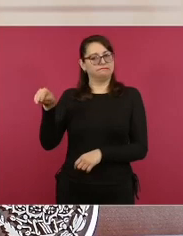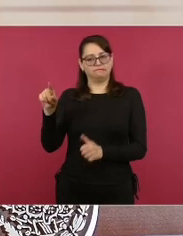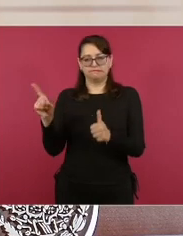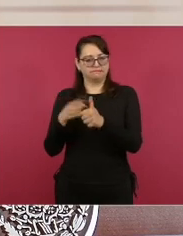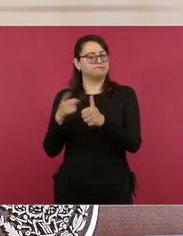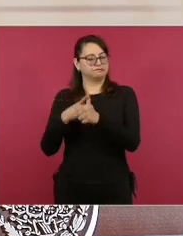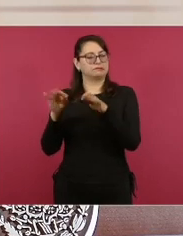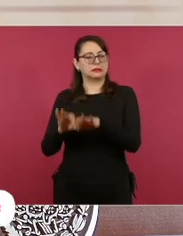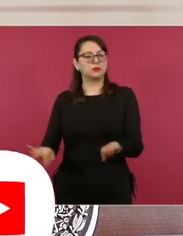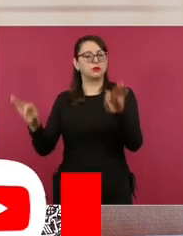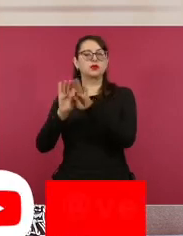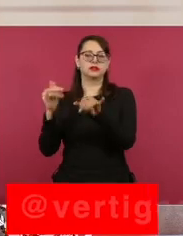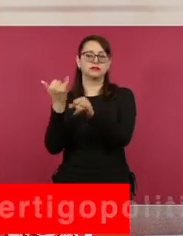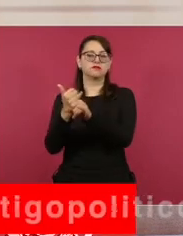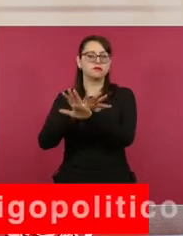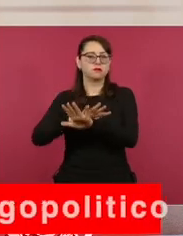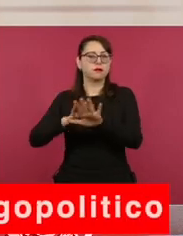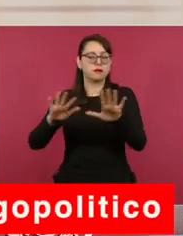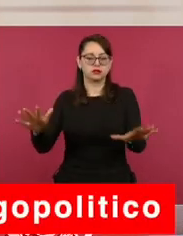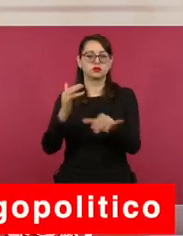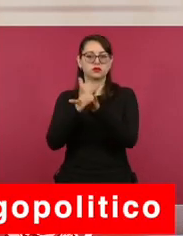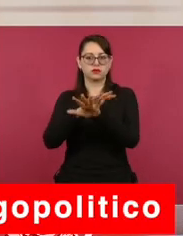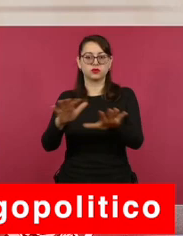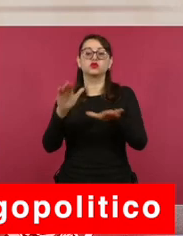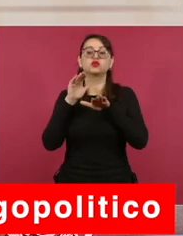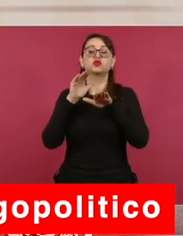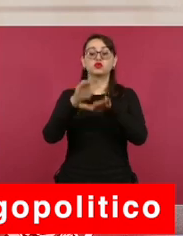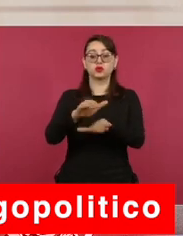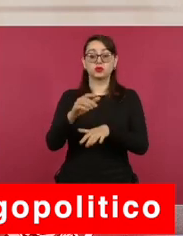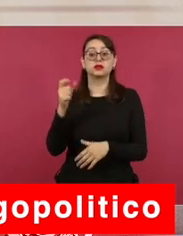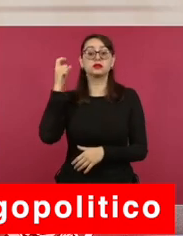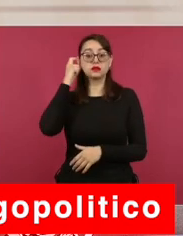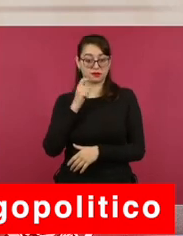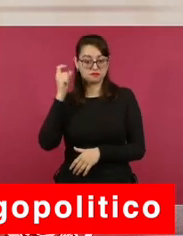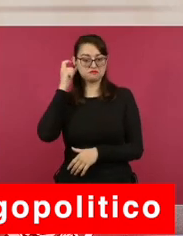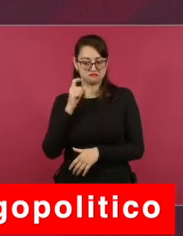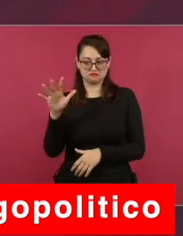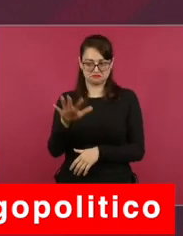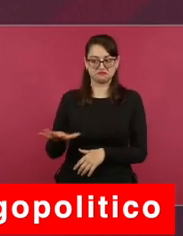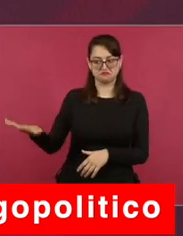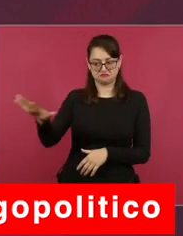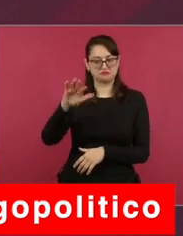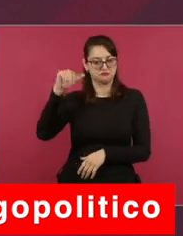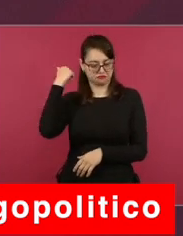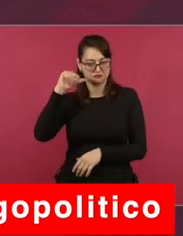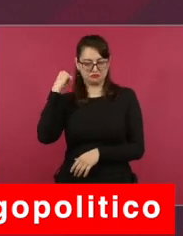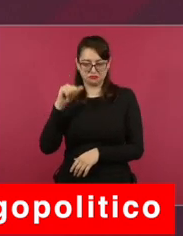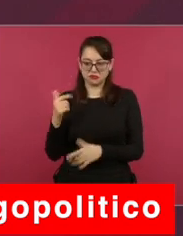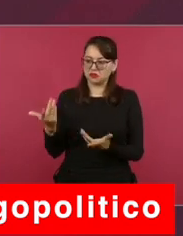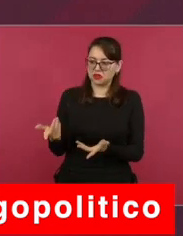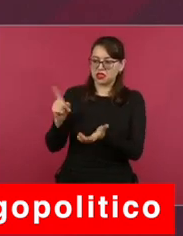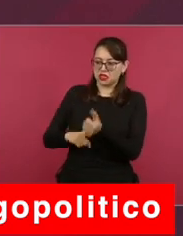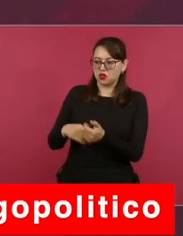El presidente López Obrador asegura brigadas médicas ante posible epidemia por cualquier enfermedad por los efectos del huracán Otis.